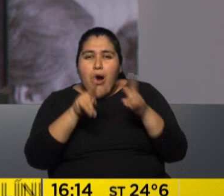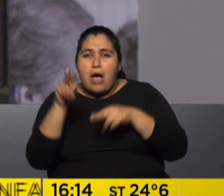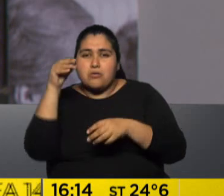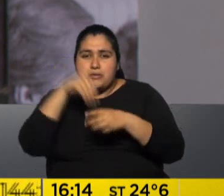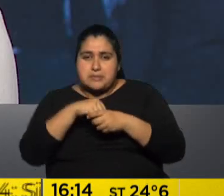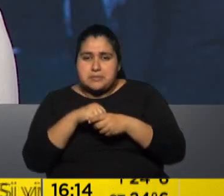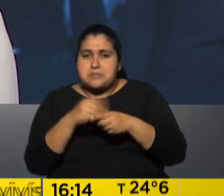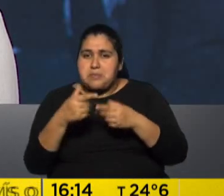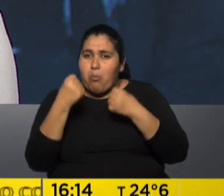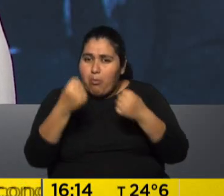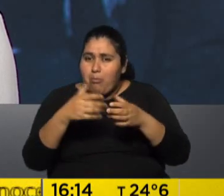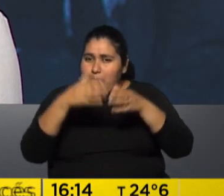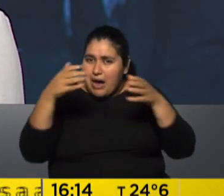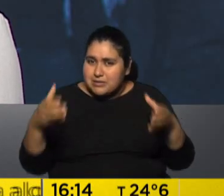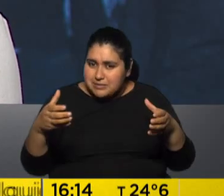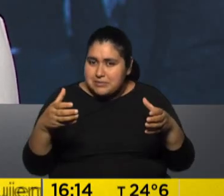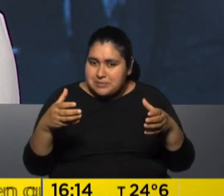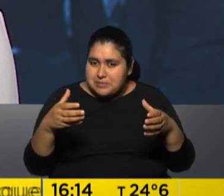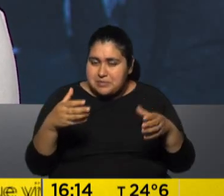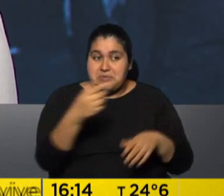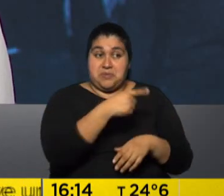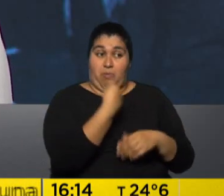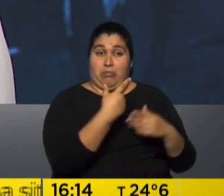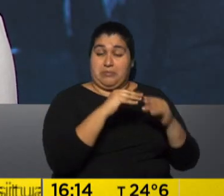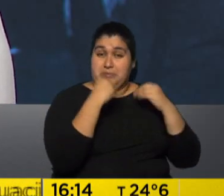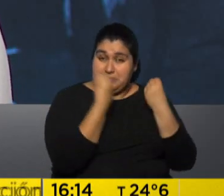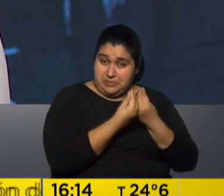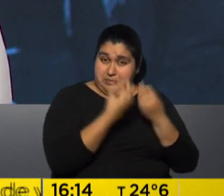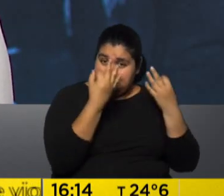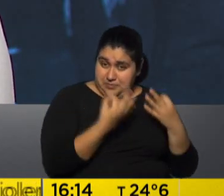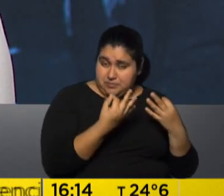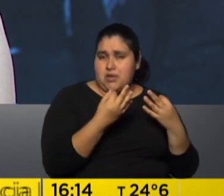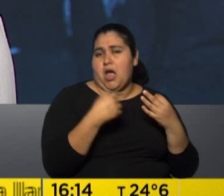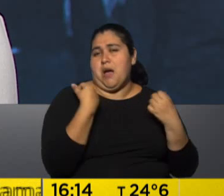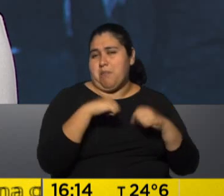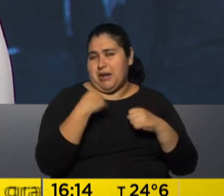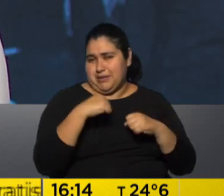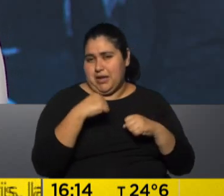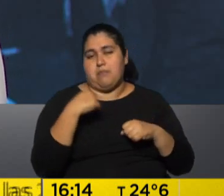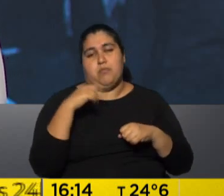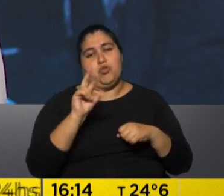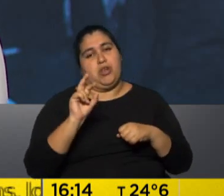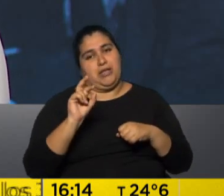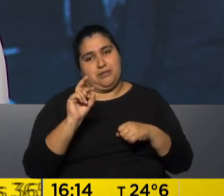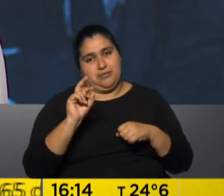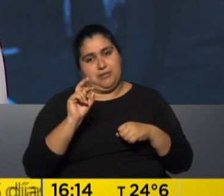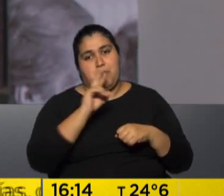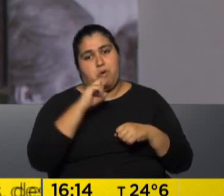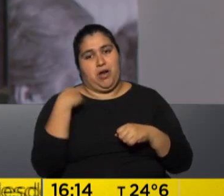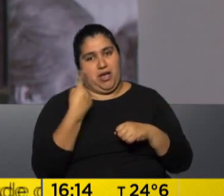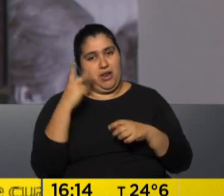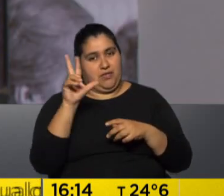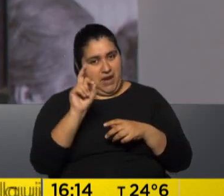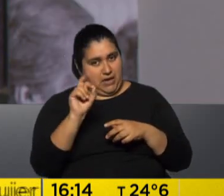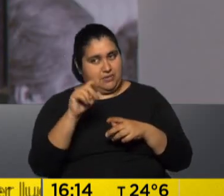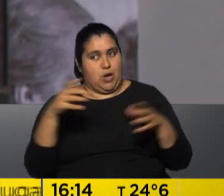ustedes, ¿cuántas son en el equipo, Florencia? Digamos, en total que entrenamos juntas somos 30. ¿30? Estamos